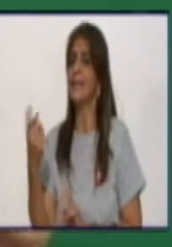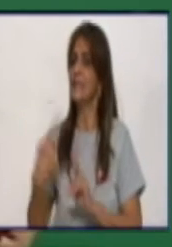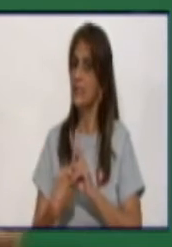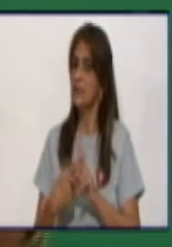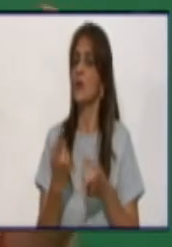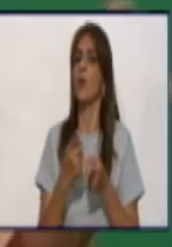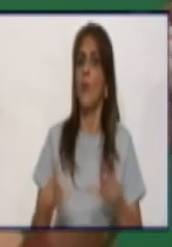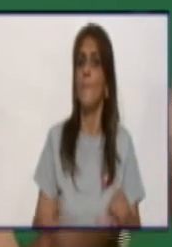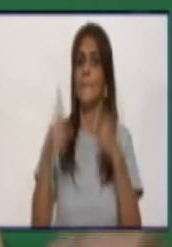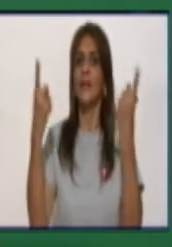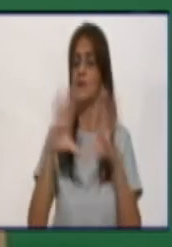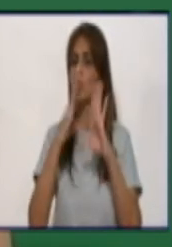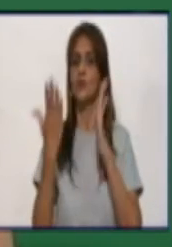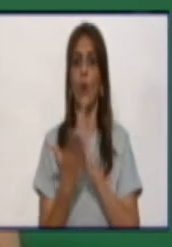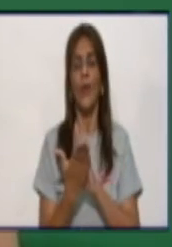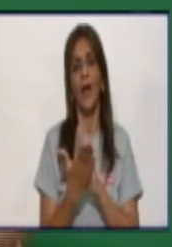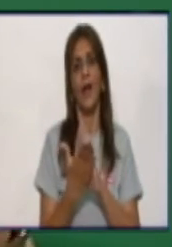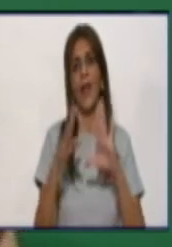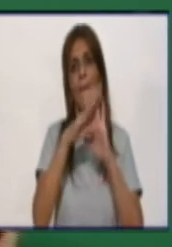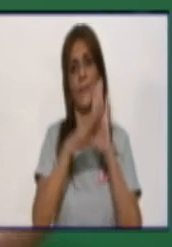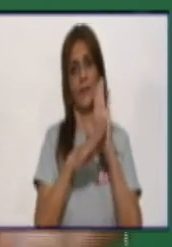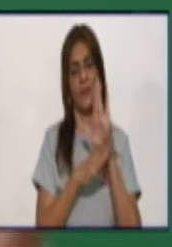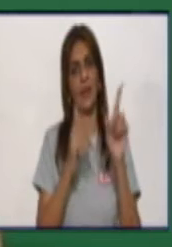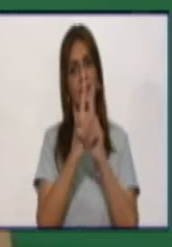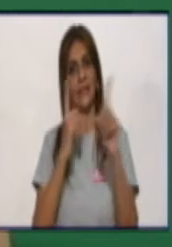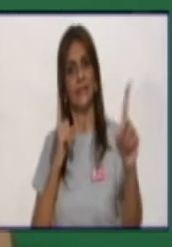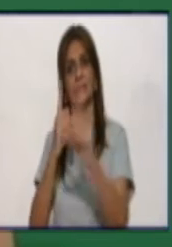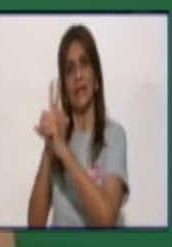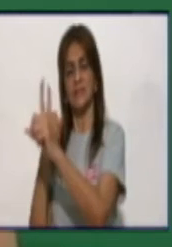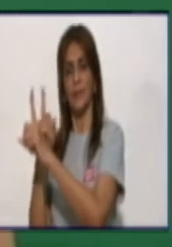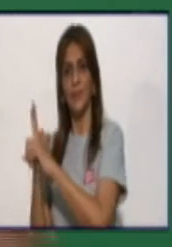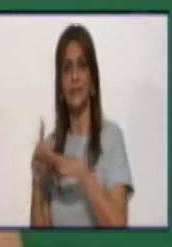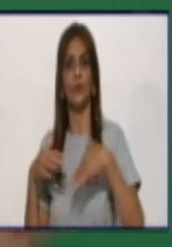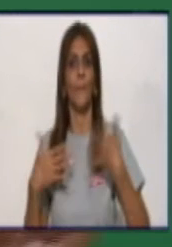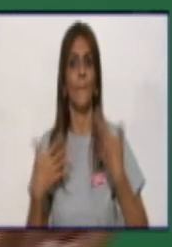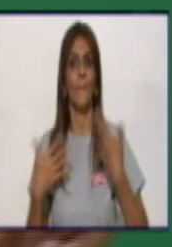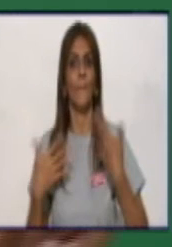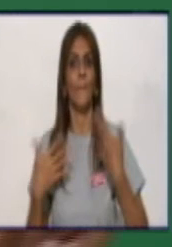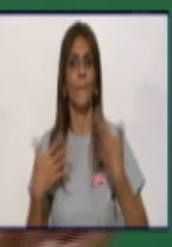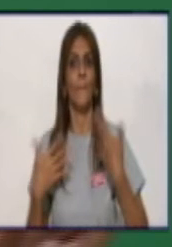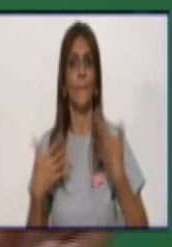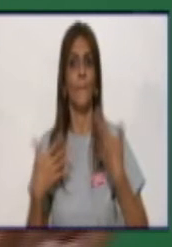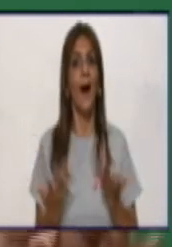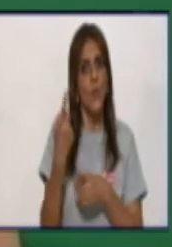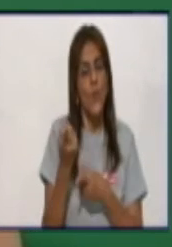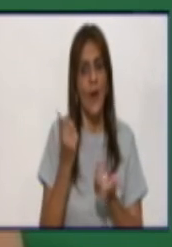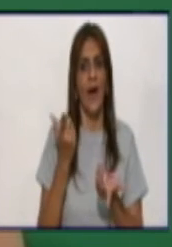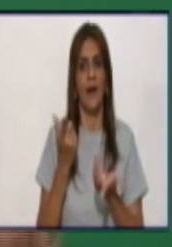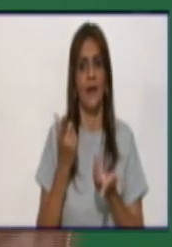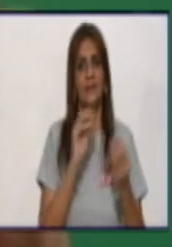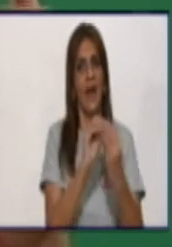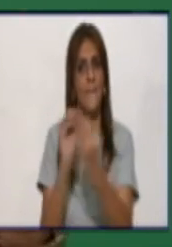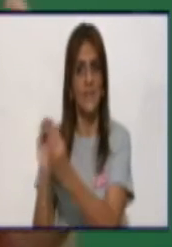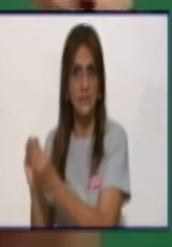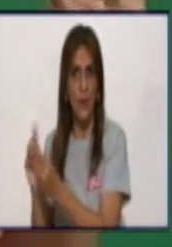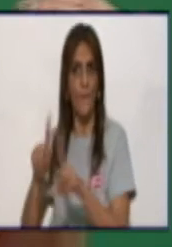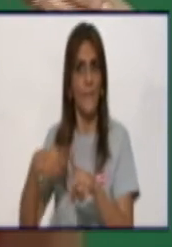de bioseguridad para evitar una transmisión pero ya están todos y servicios